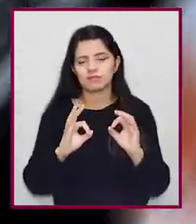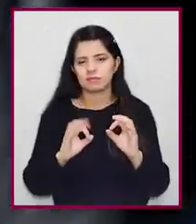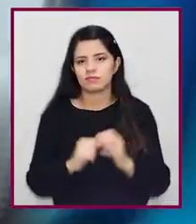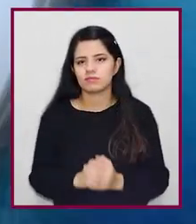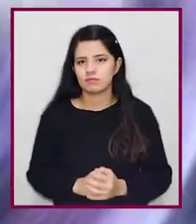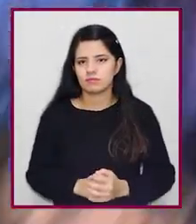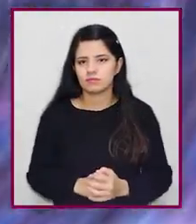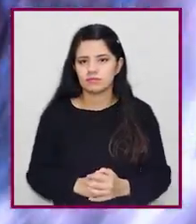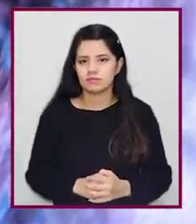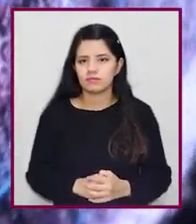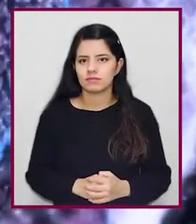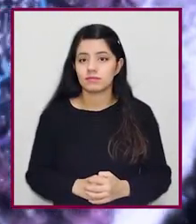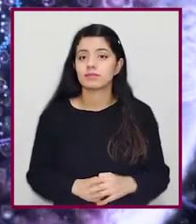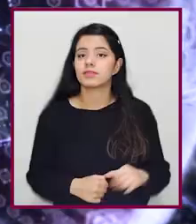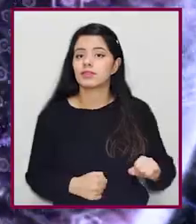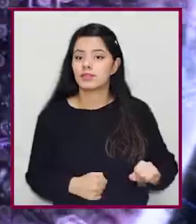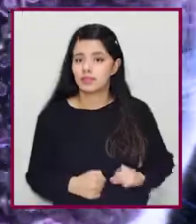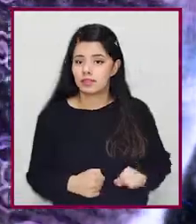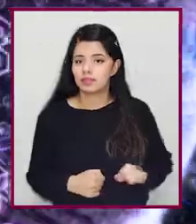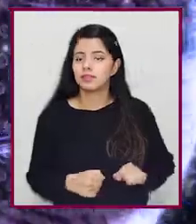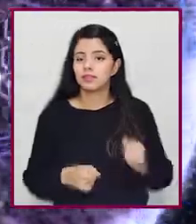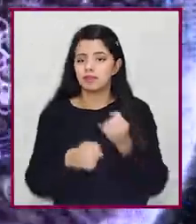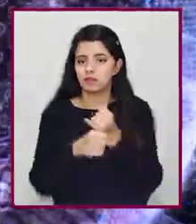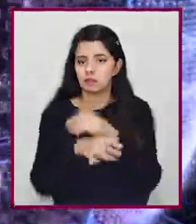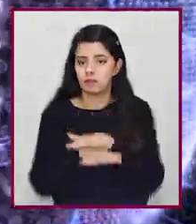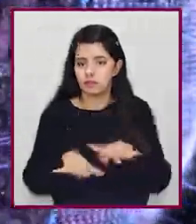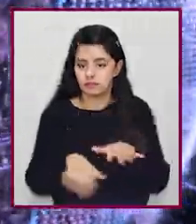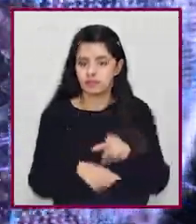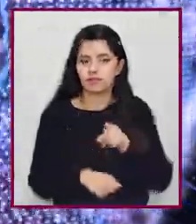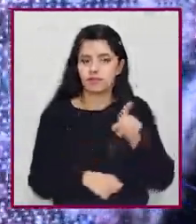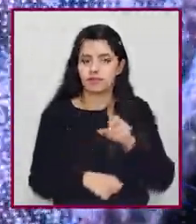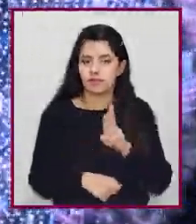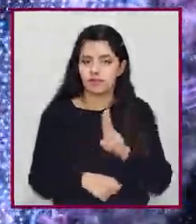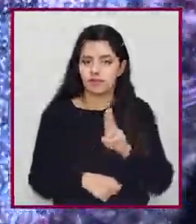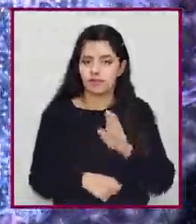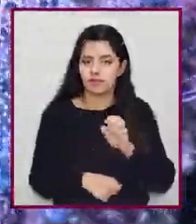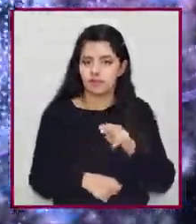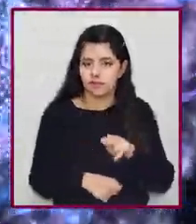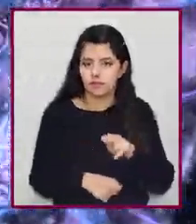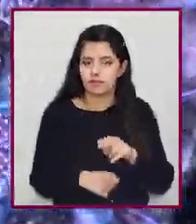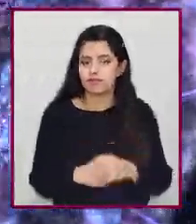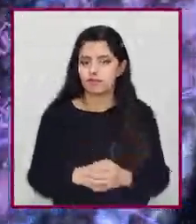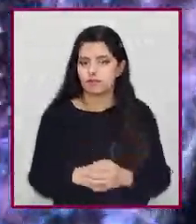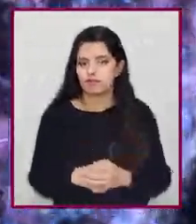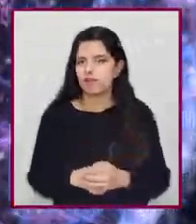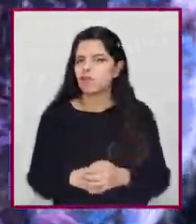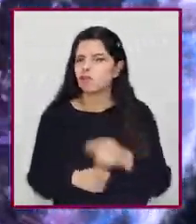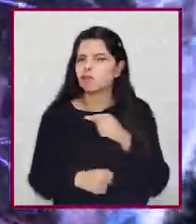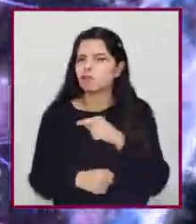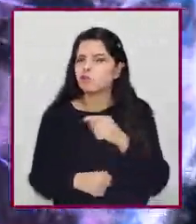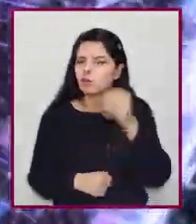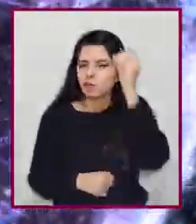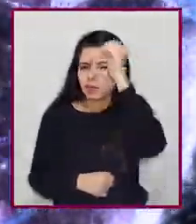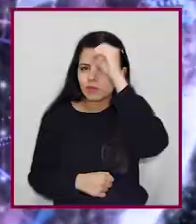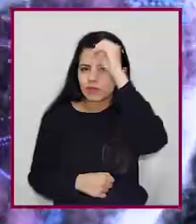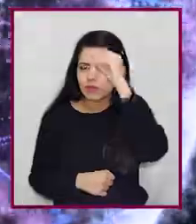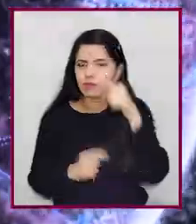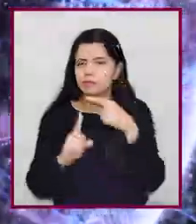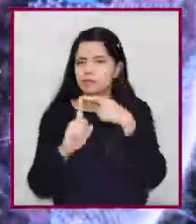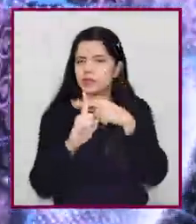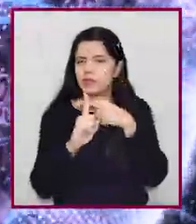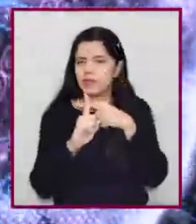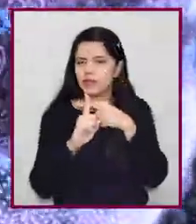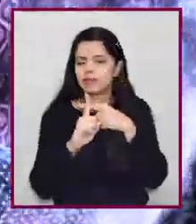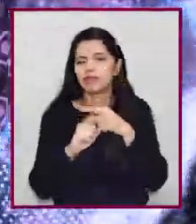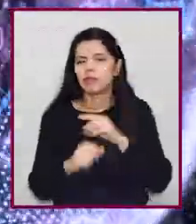provecho. Qué interesante la información que nos da Rubén Durán. ¿Tú qué opinas, Axel? Para ti, ¿cuáles son las principales ventajas que hay que tener